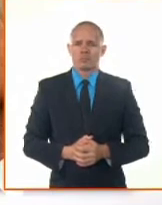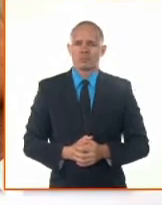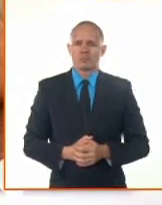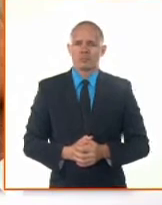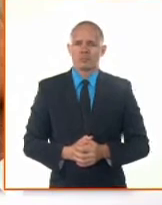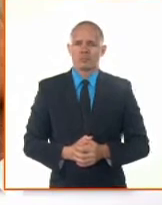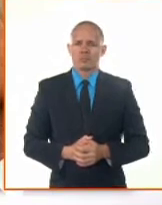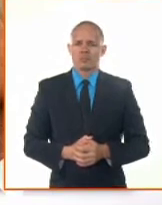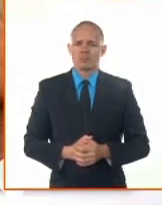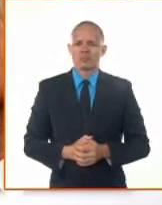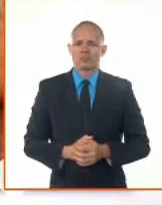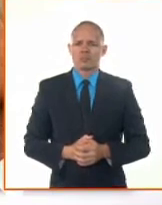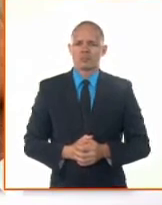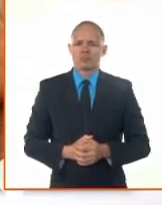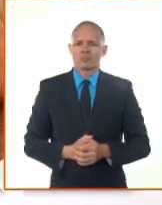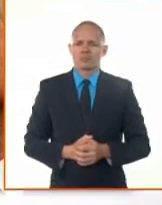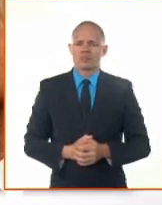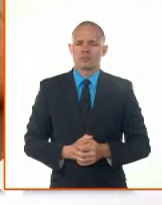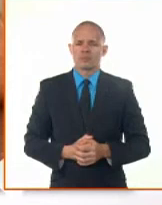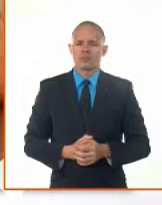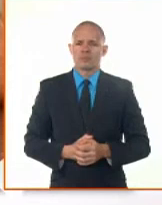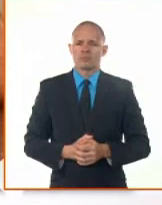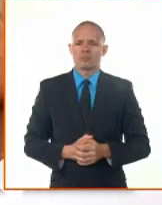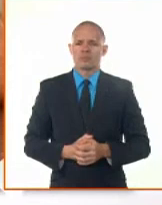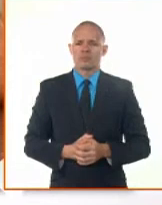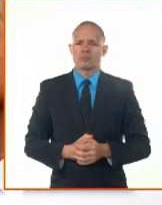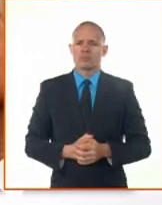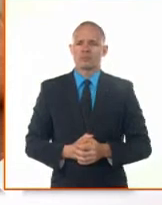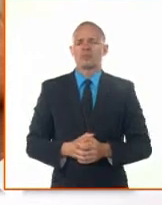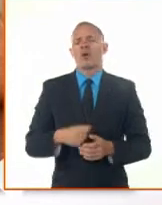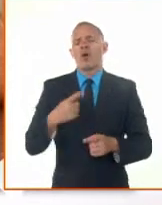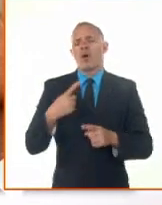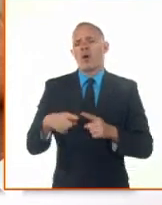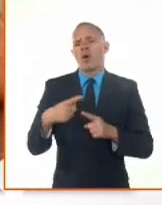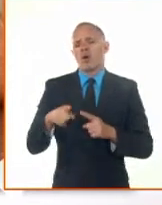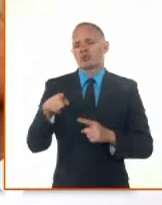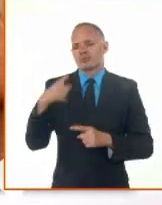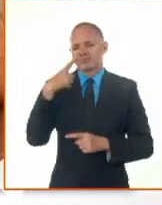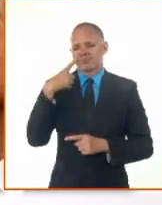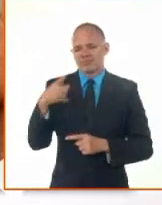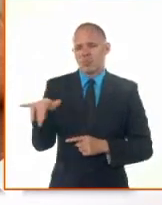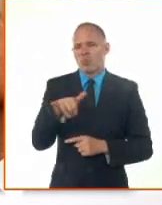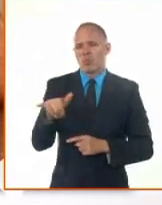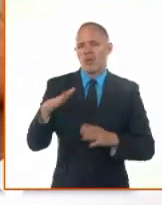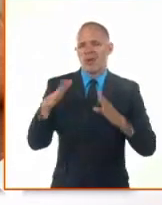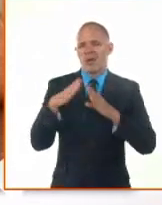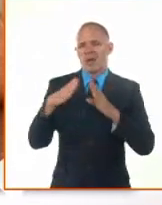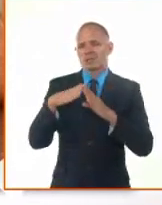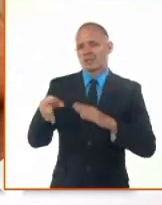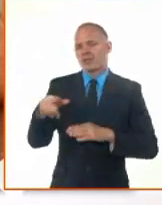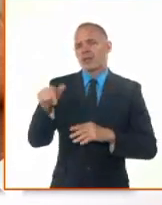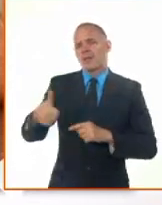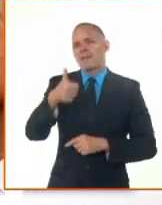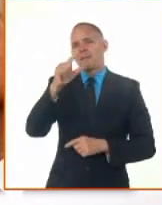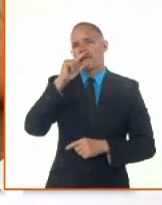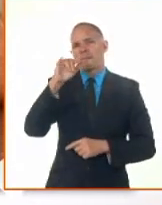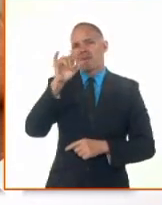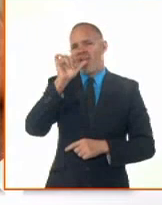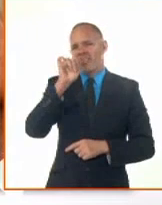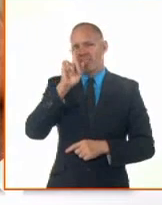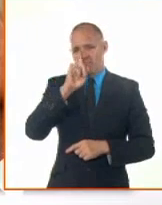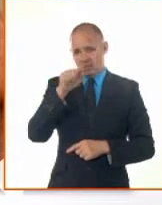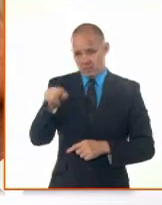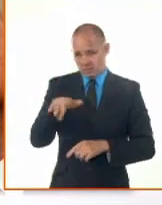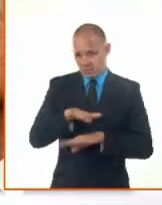lo que les dije anteriormente que los documentos secretos que se encontraron en casa de biden Tron tiene una seria acusación que la encontraron